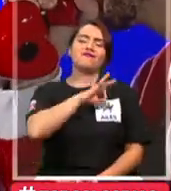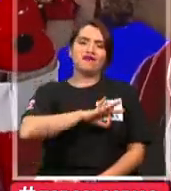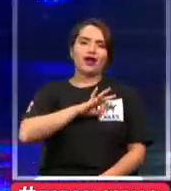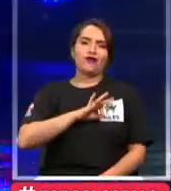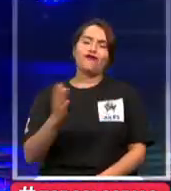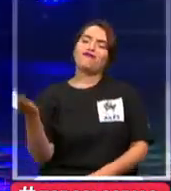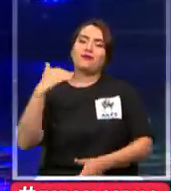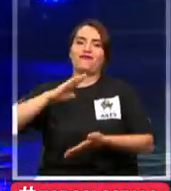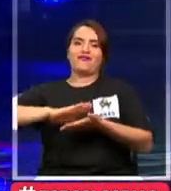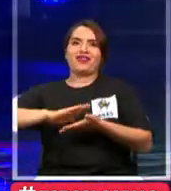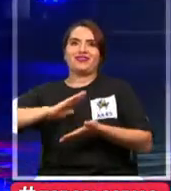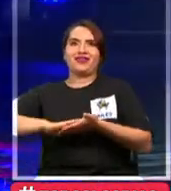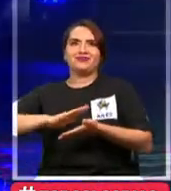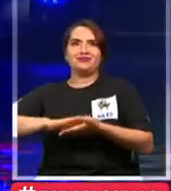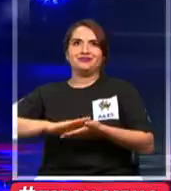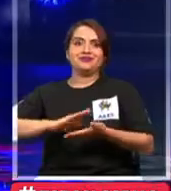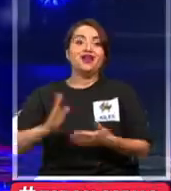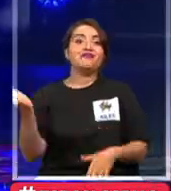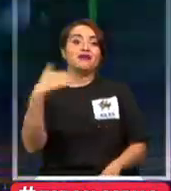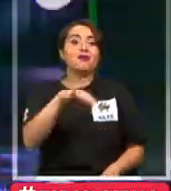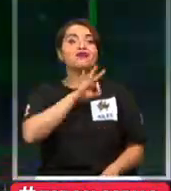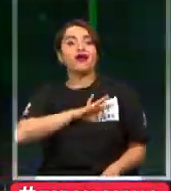Al banco y al mambo. ¡Vamos al banco!